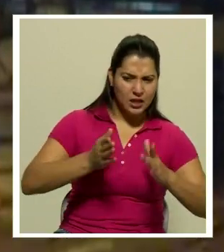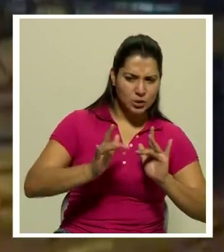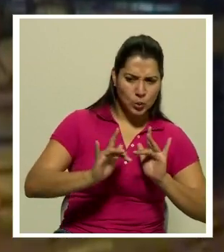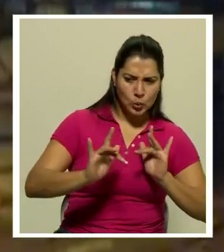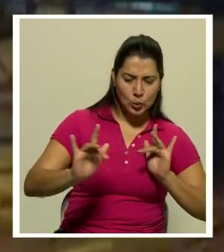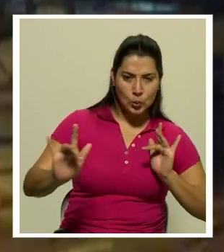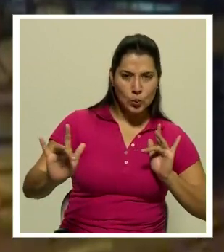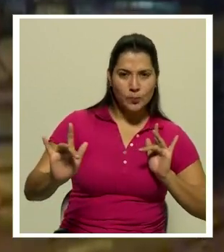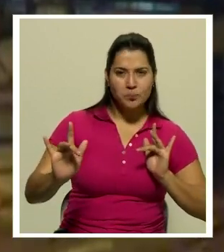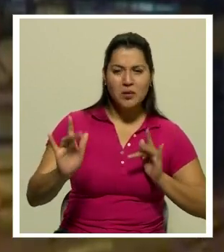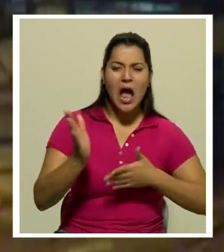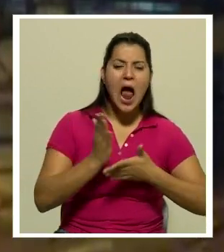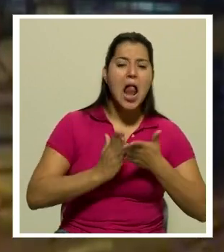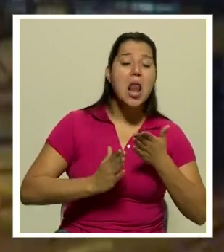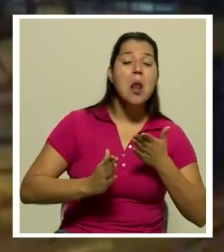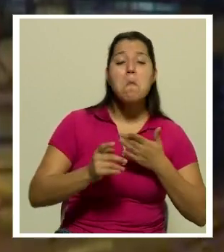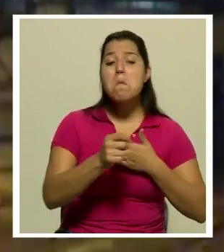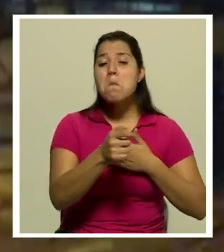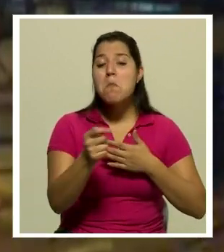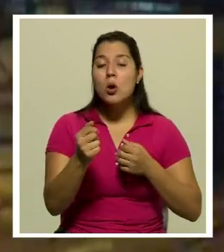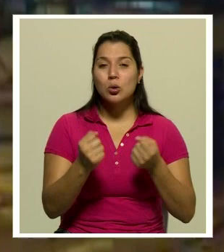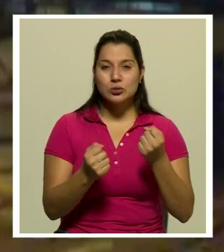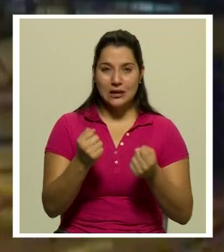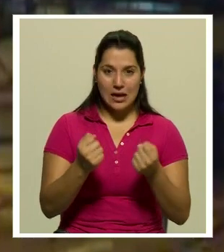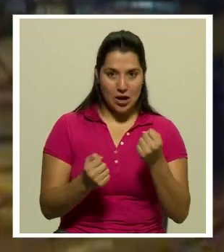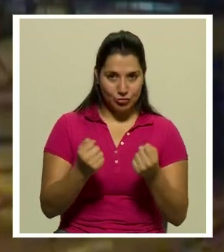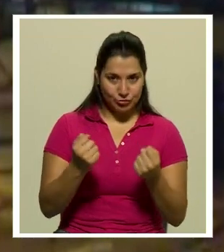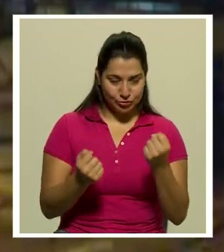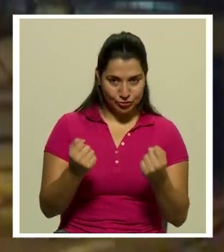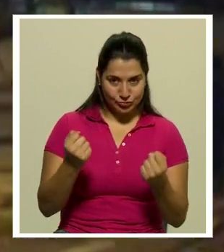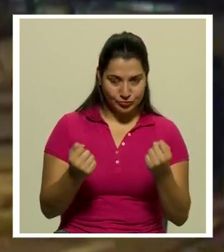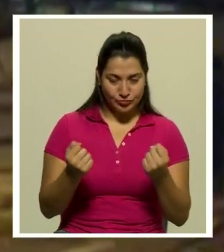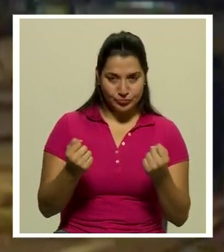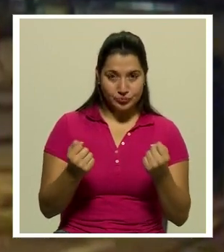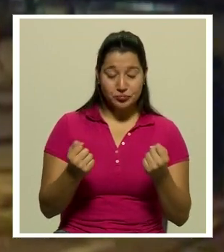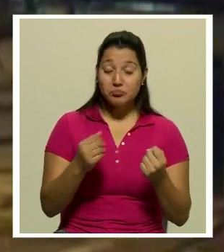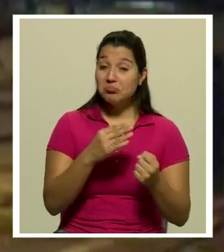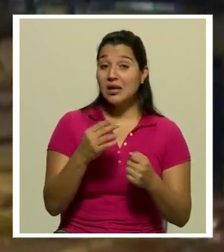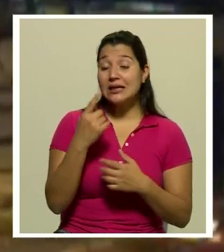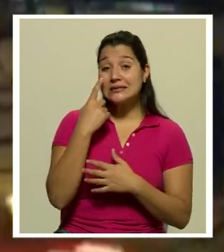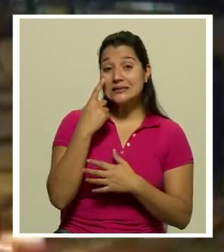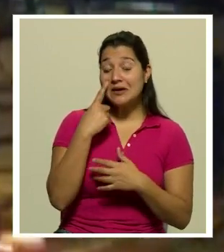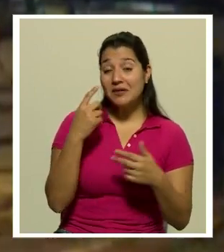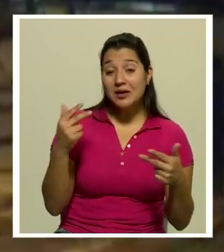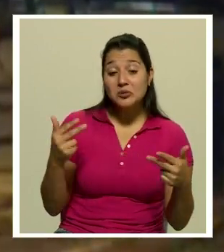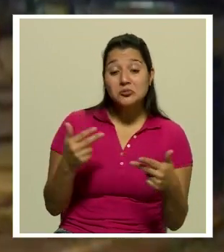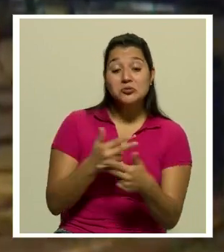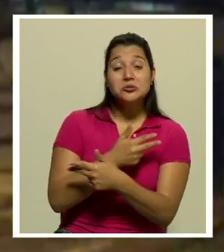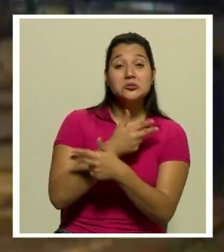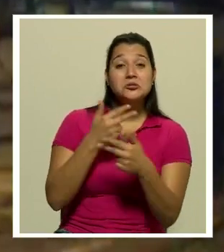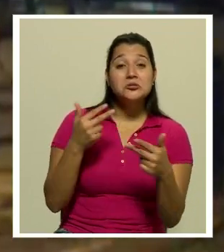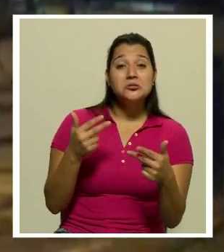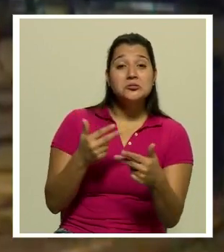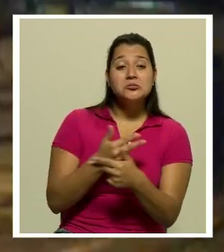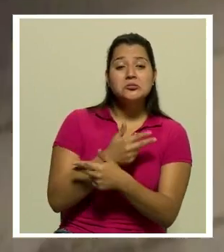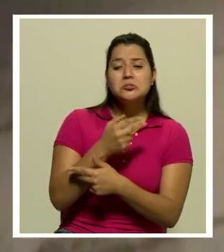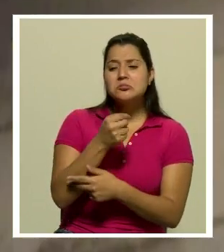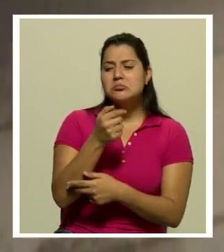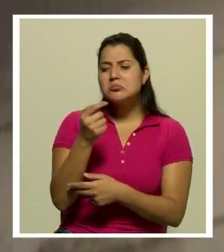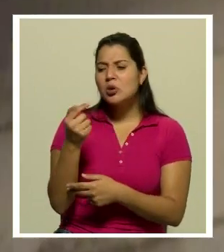solo algunos vehículos aislados y circulación de buses.